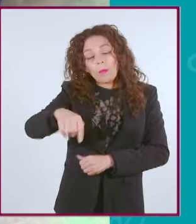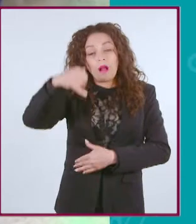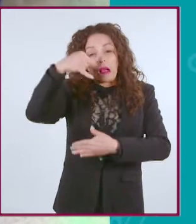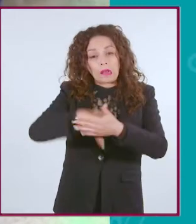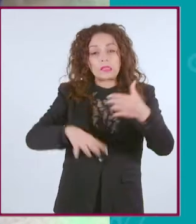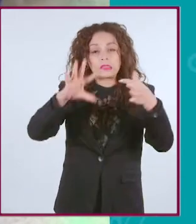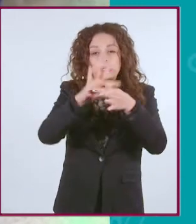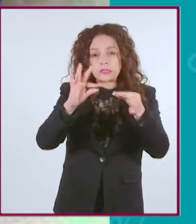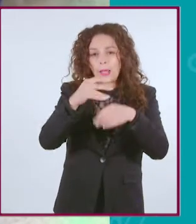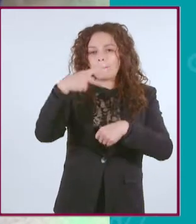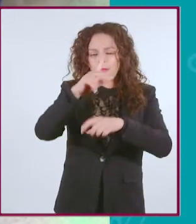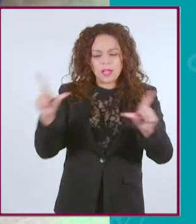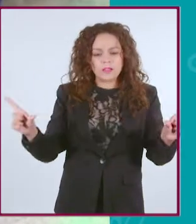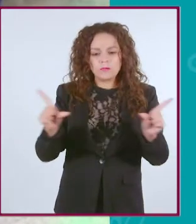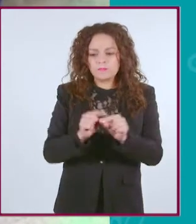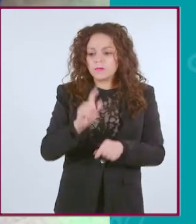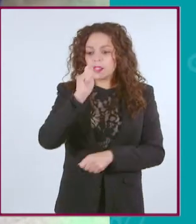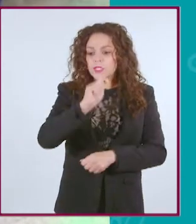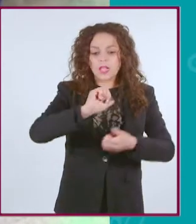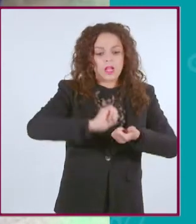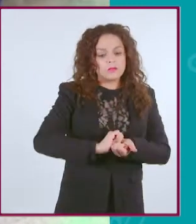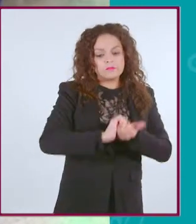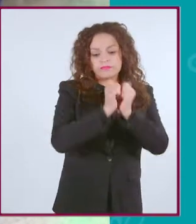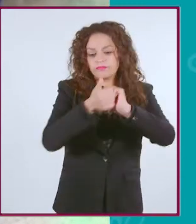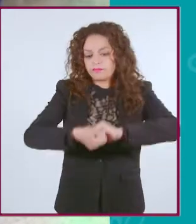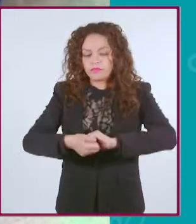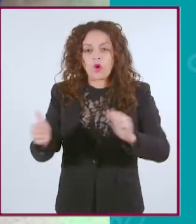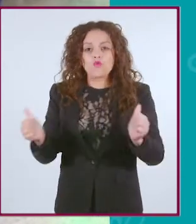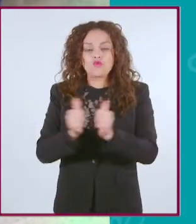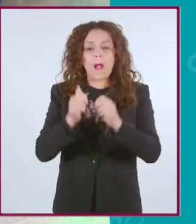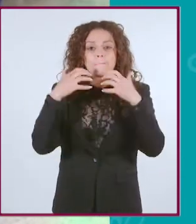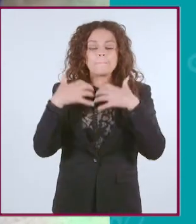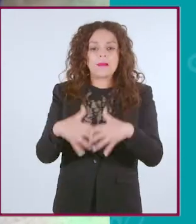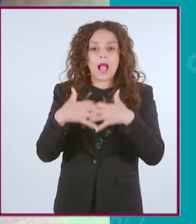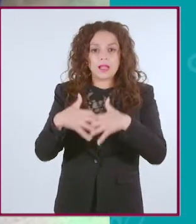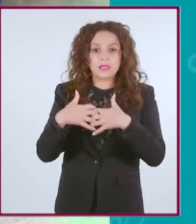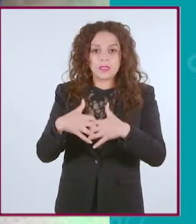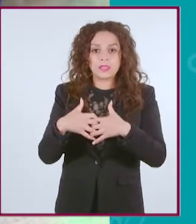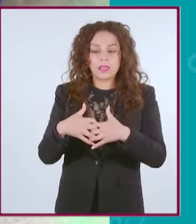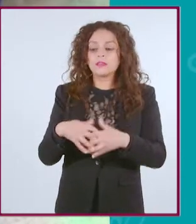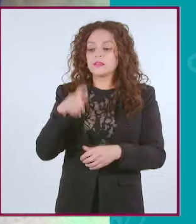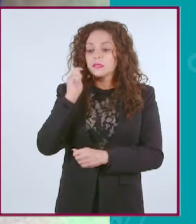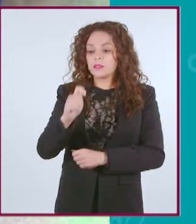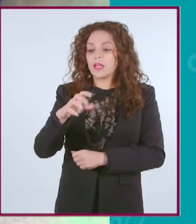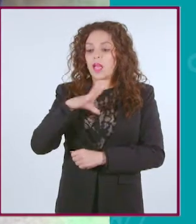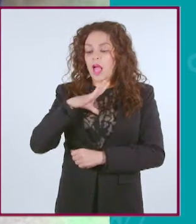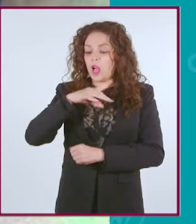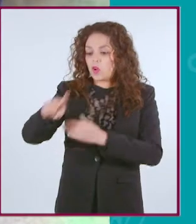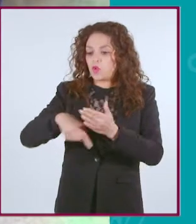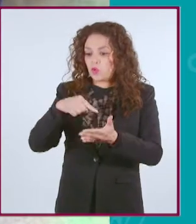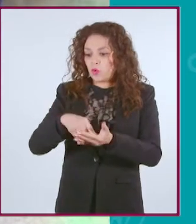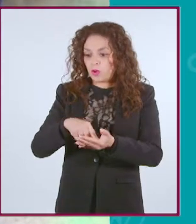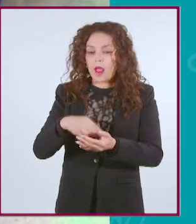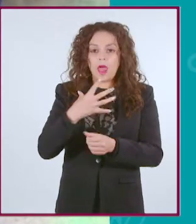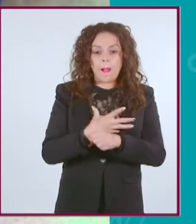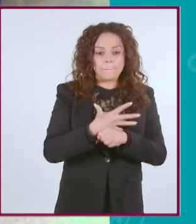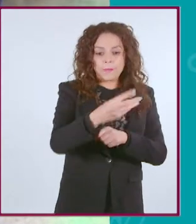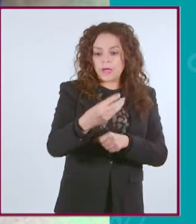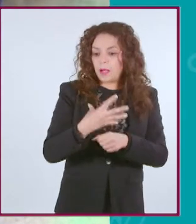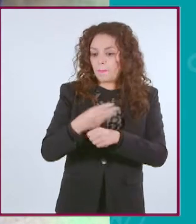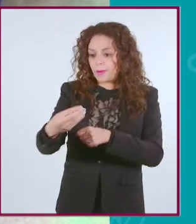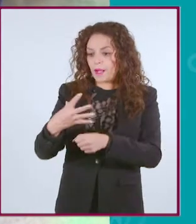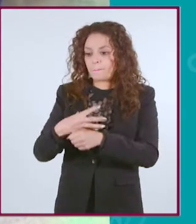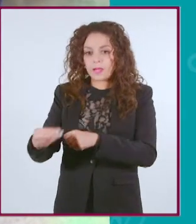lo que hacemos es transformarlo en máquinas de las cuales nosotros tenemos el área que son réplicas de